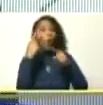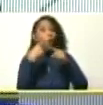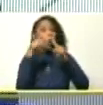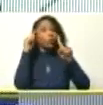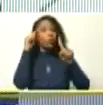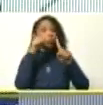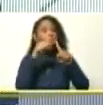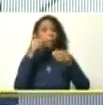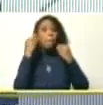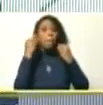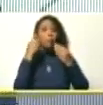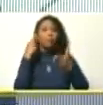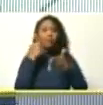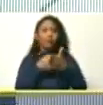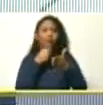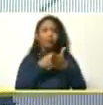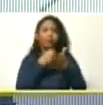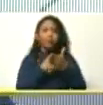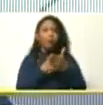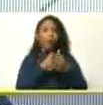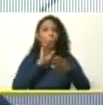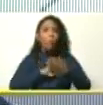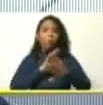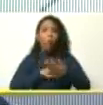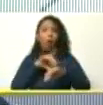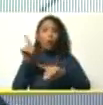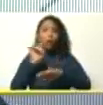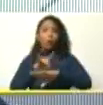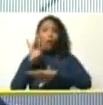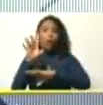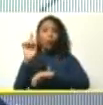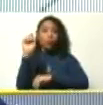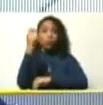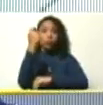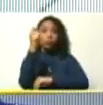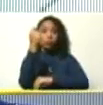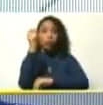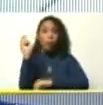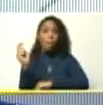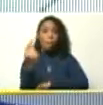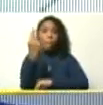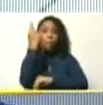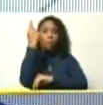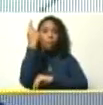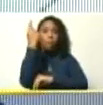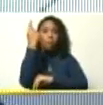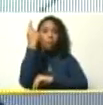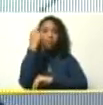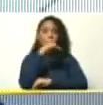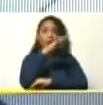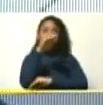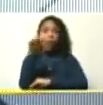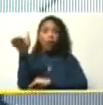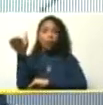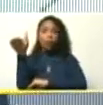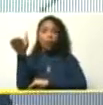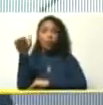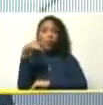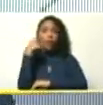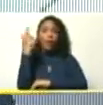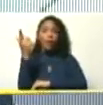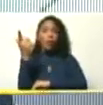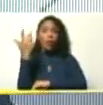persistir, por aquellos que nos dejaron la llave de los primeros paraísos y descifraron